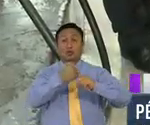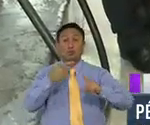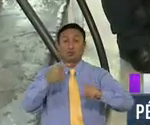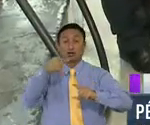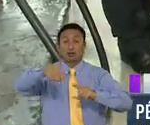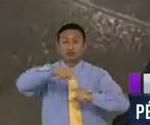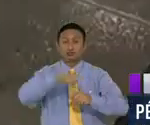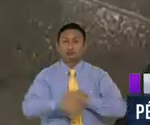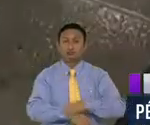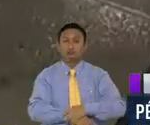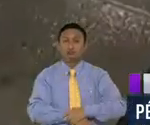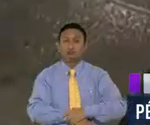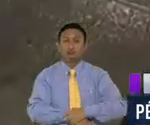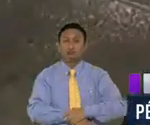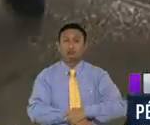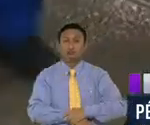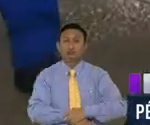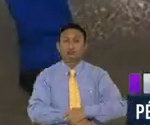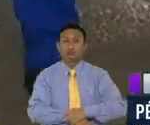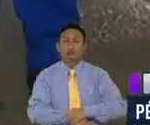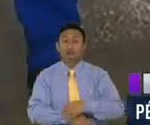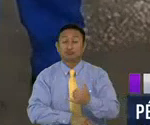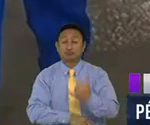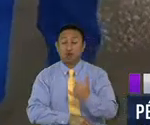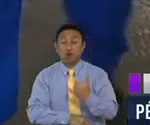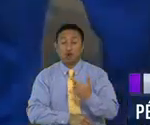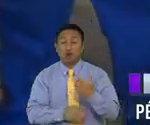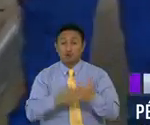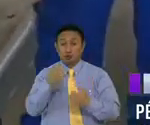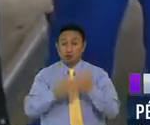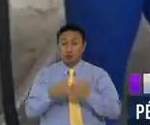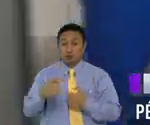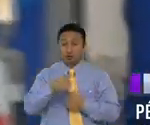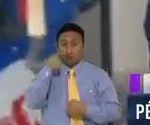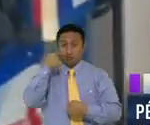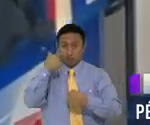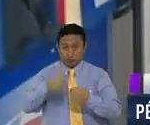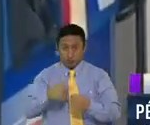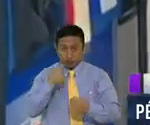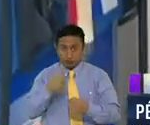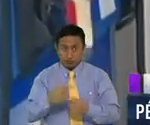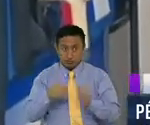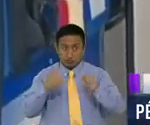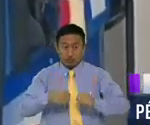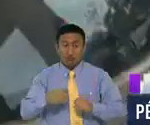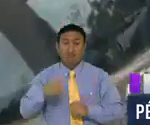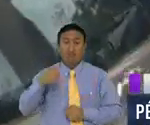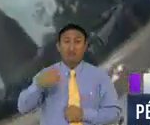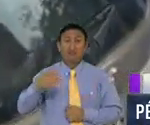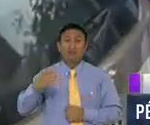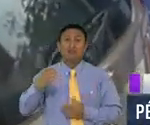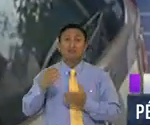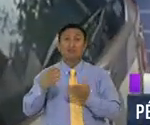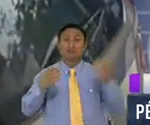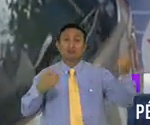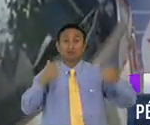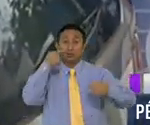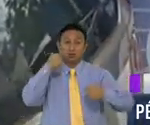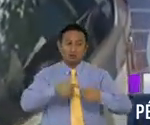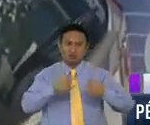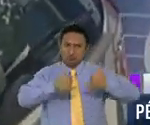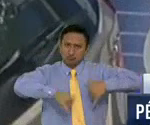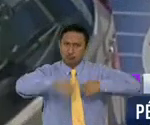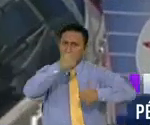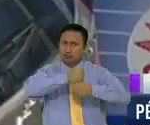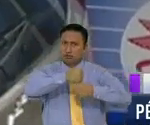este sector. Pese a este crítico momento que estarían atravesando, aseguran que las estaciones de servicio continuarán operando